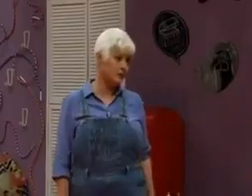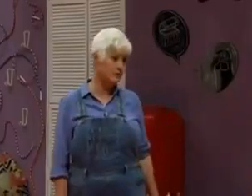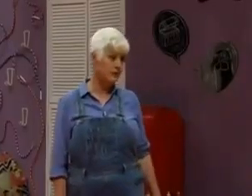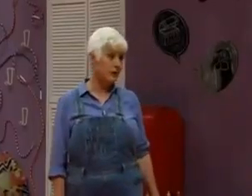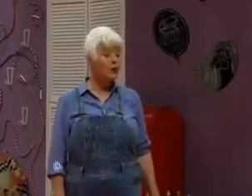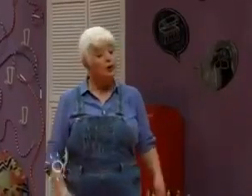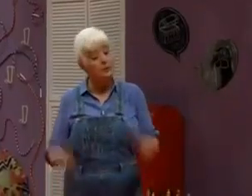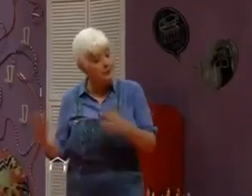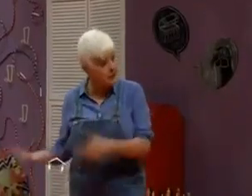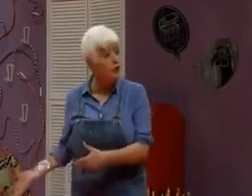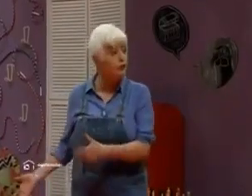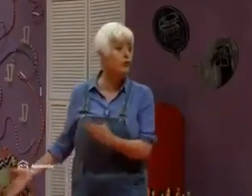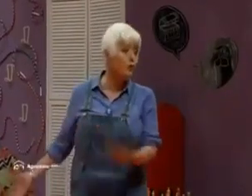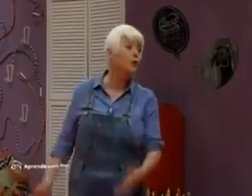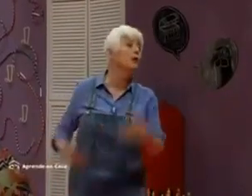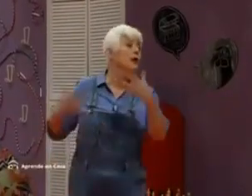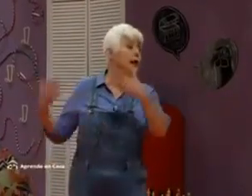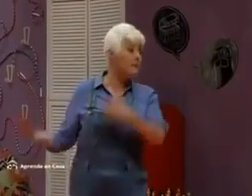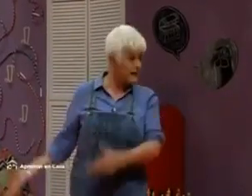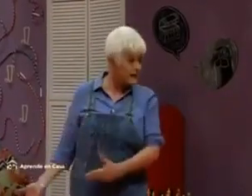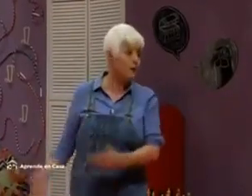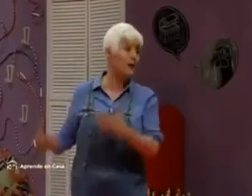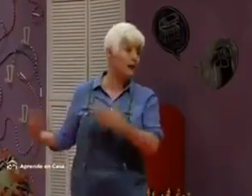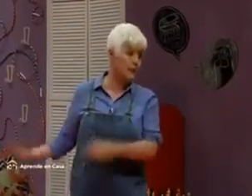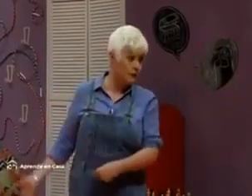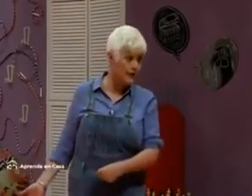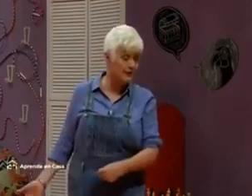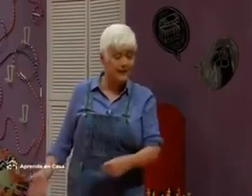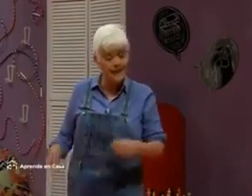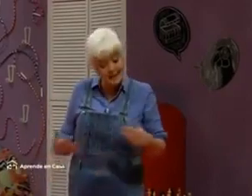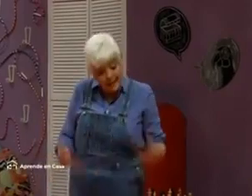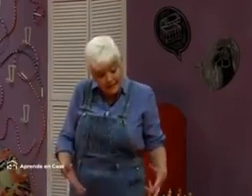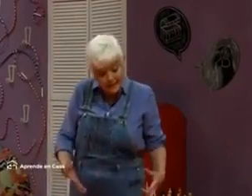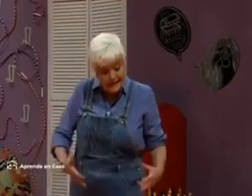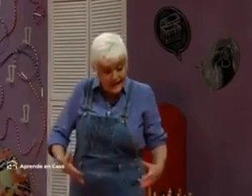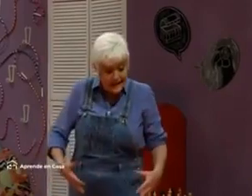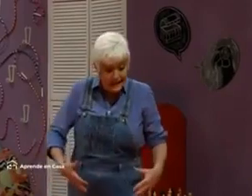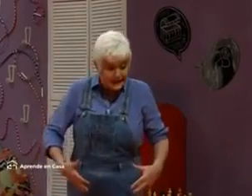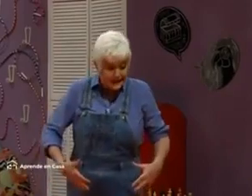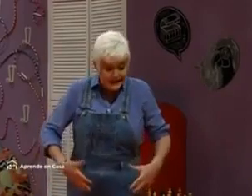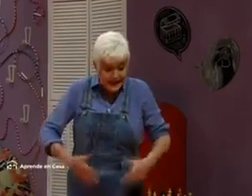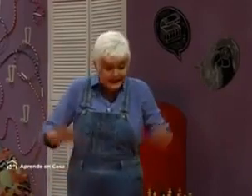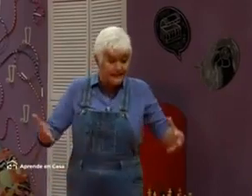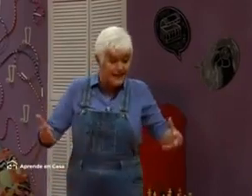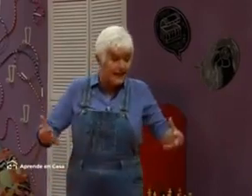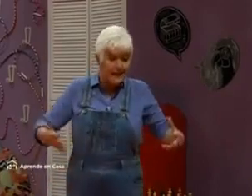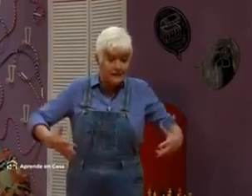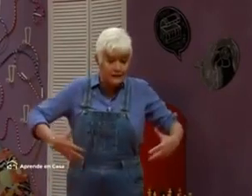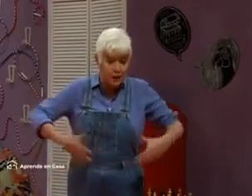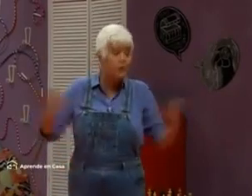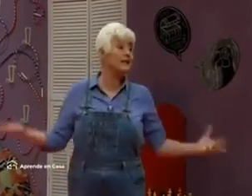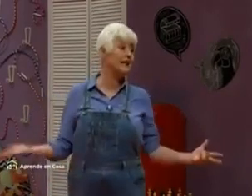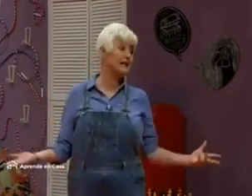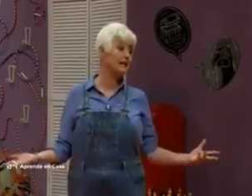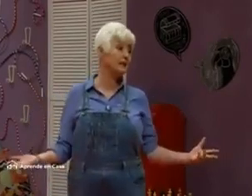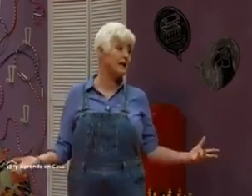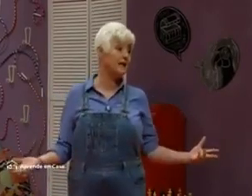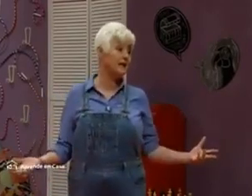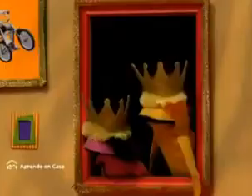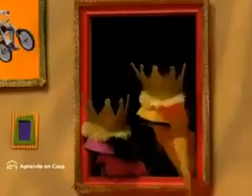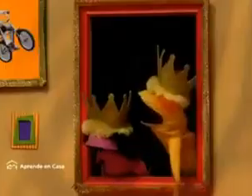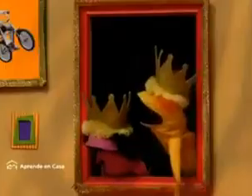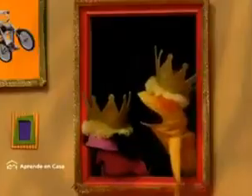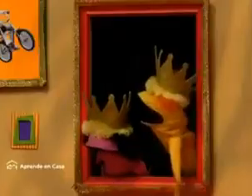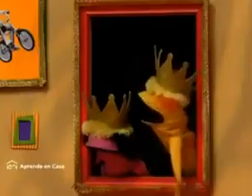otra emoción. Lo que pasa con su hermanito, el Meunet, es que a veces él siente que todo el día es